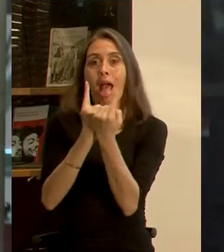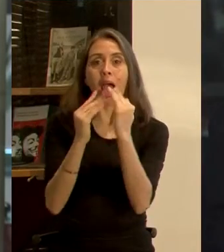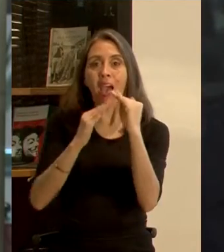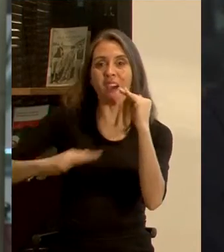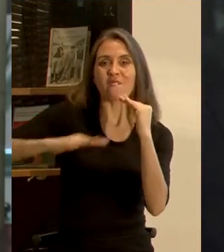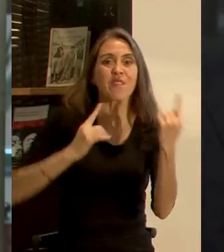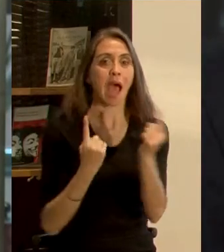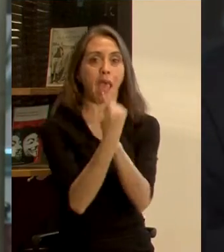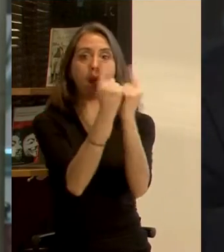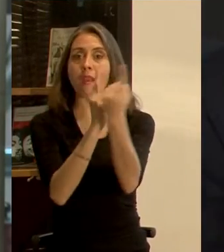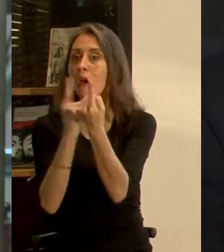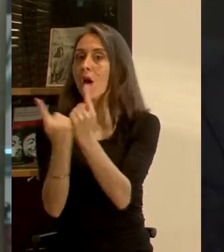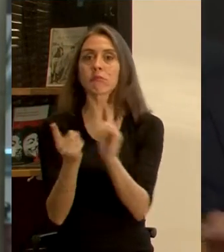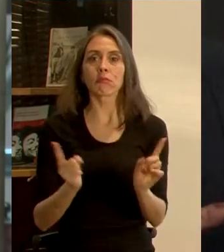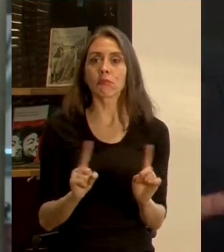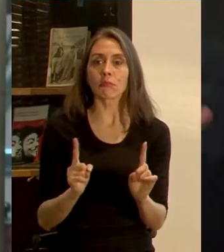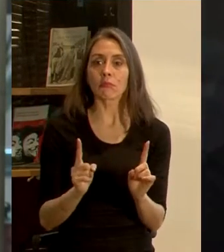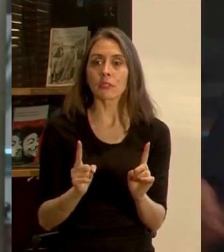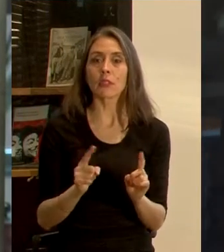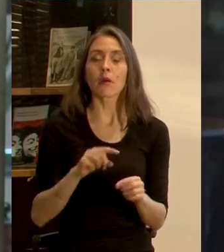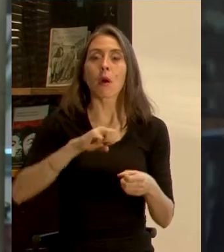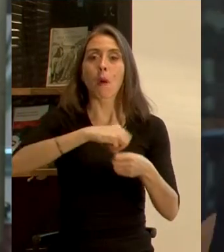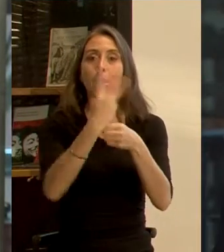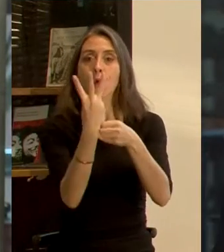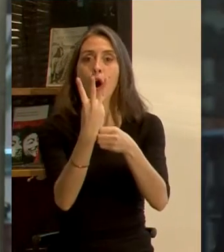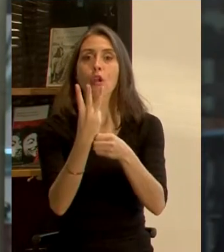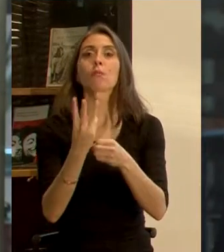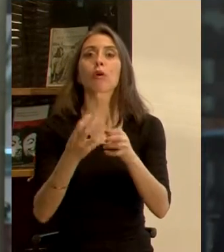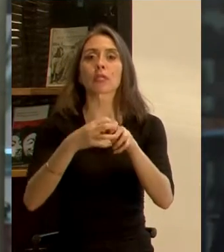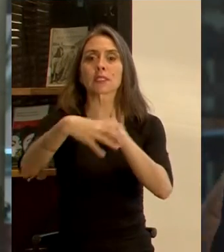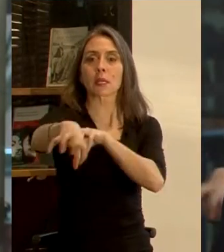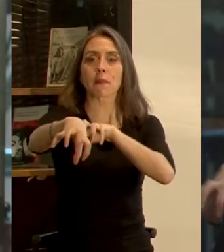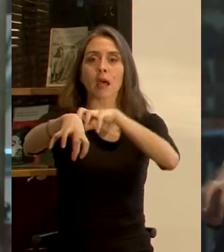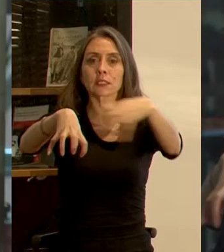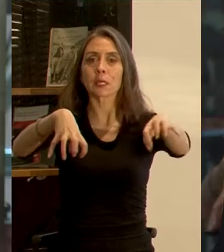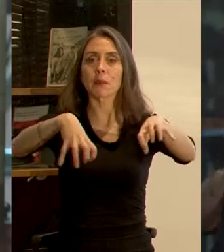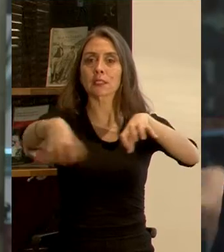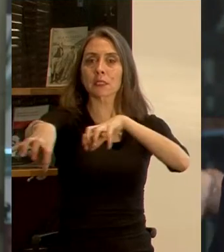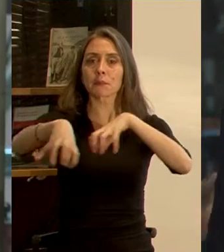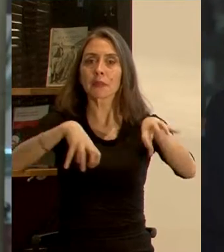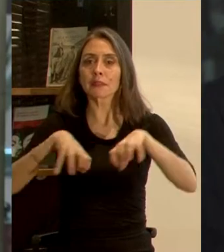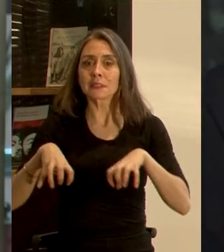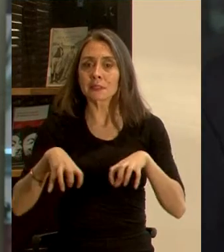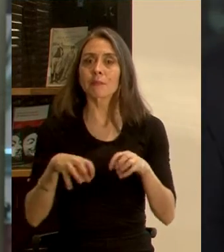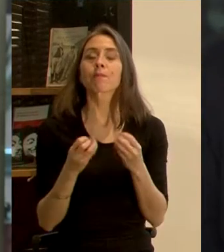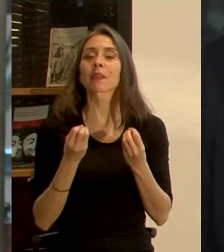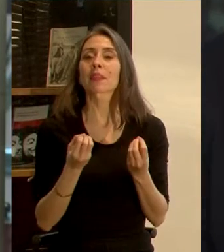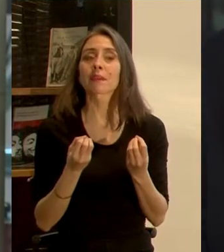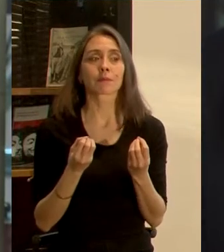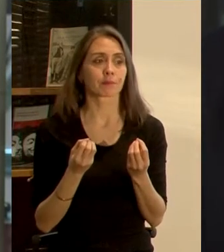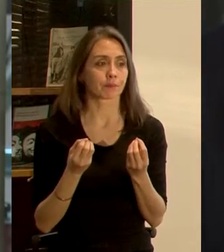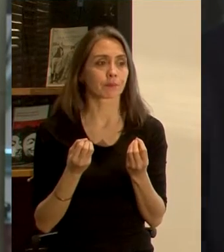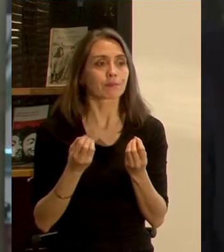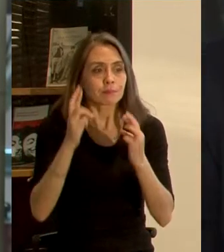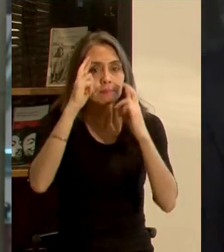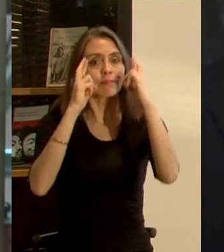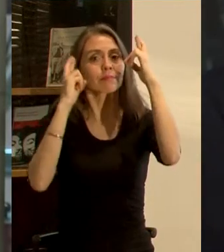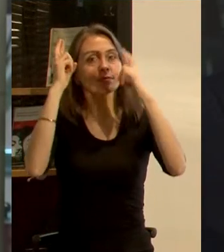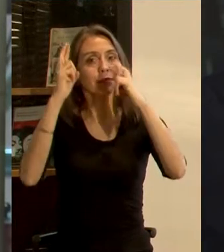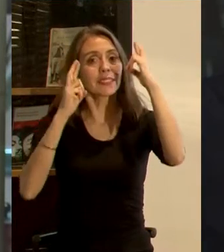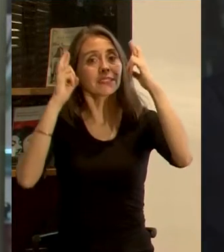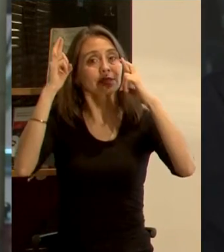barrio, ni siquiera en los malls, porque son mundos separados. Ahora, quiero que uno pudiera